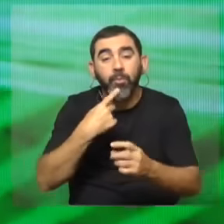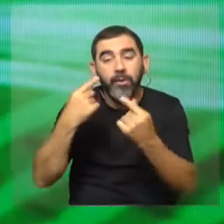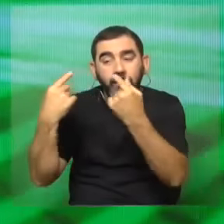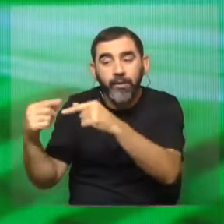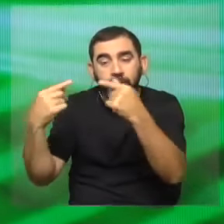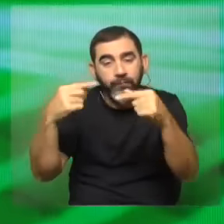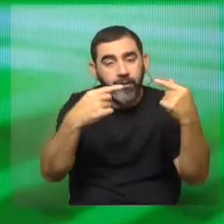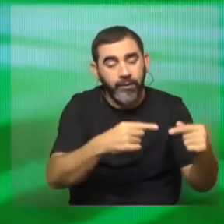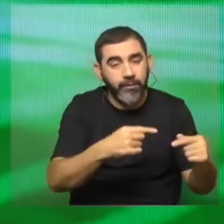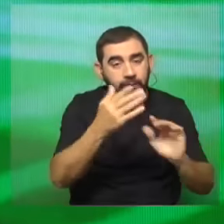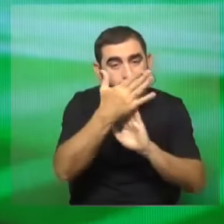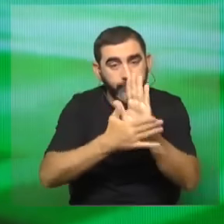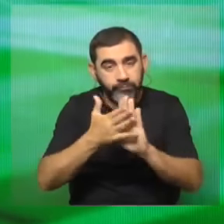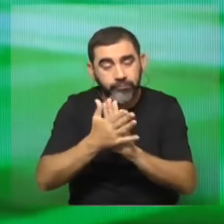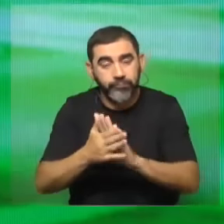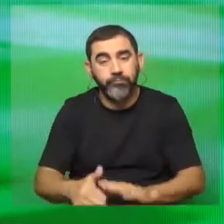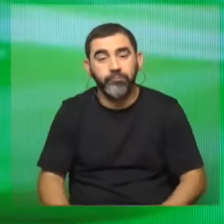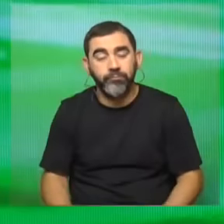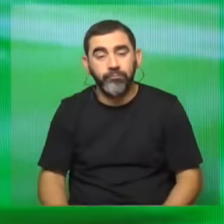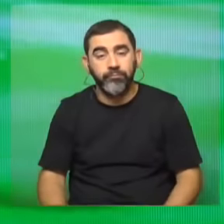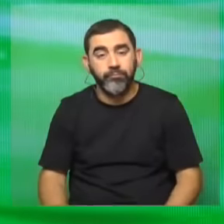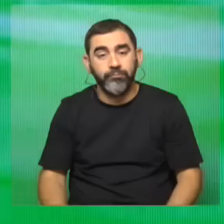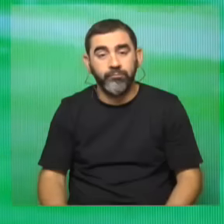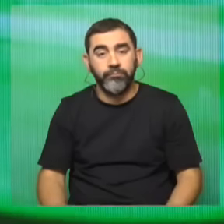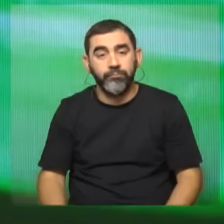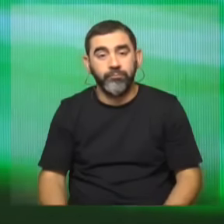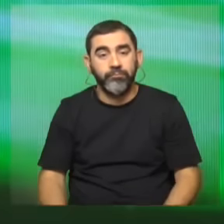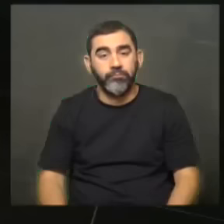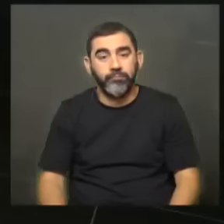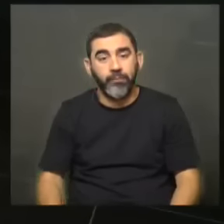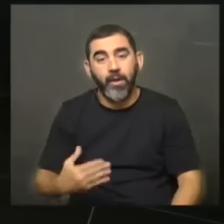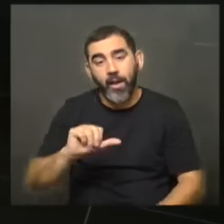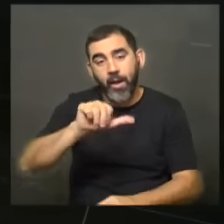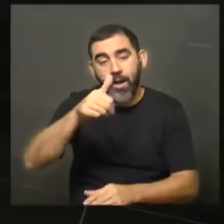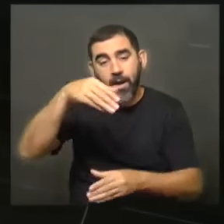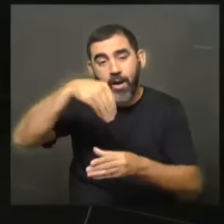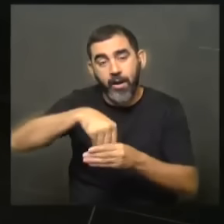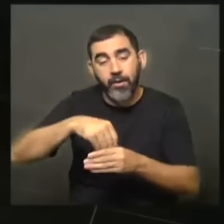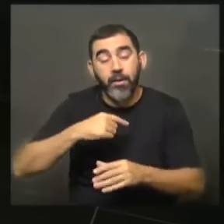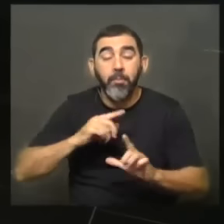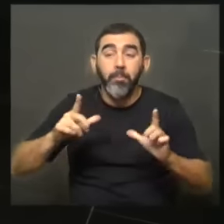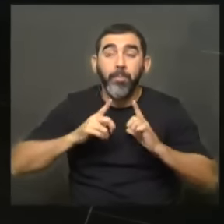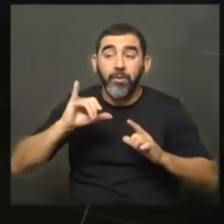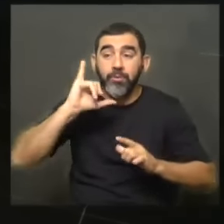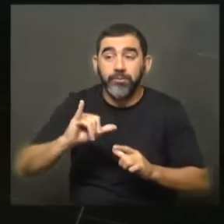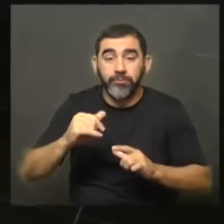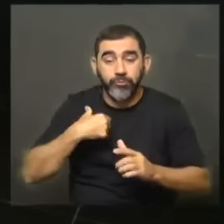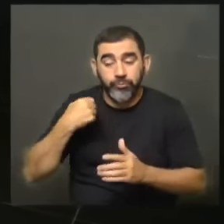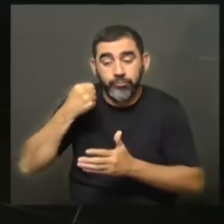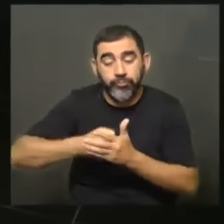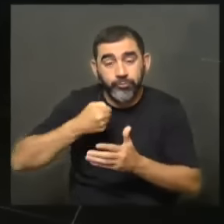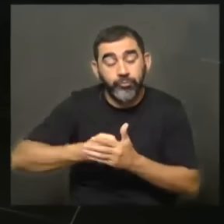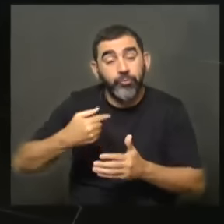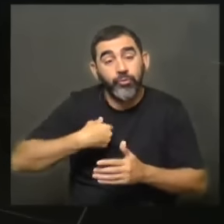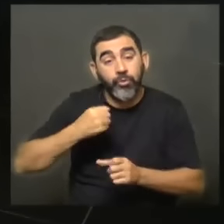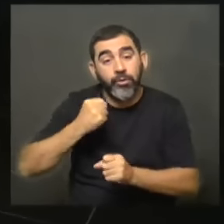sectoriales para desarrollar algunas sectores del país gana la interna Yo espero que sí estoy trabajando para eso yo gano